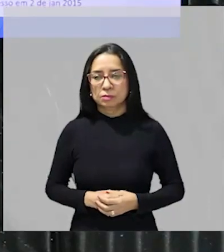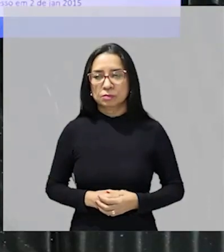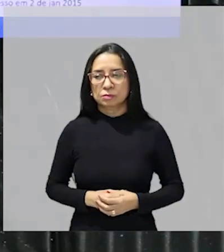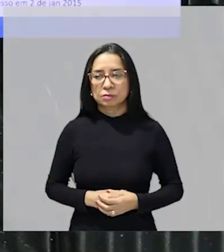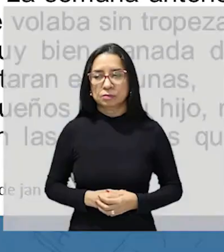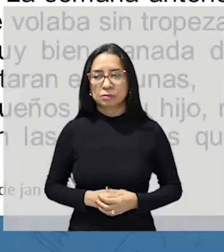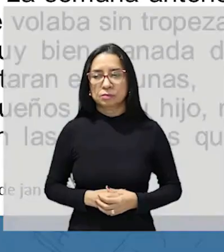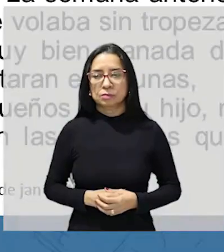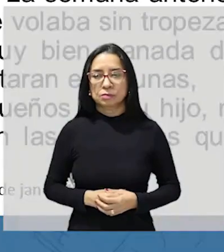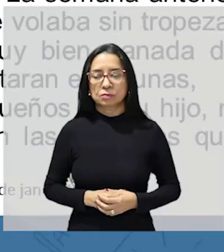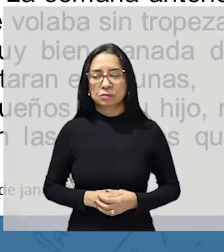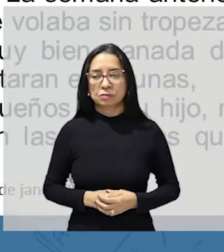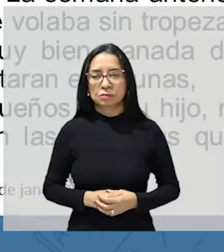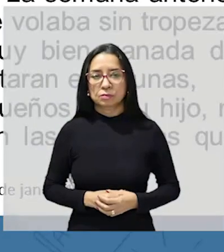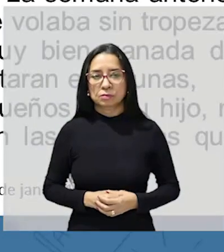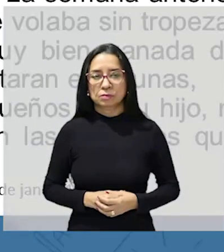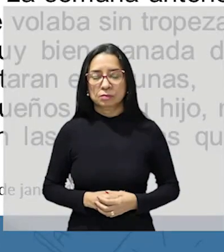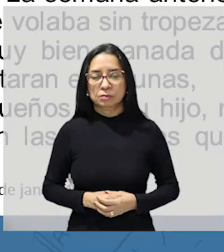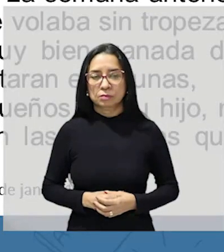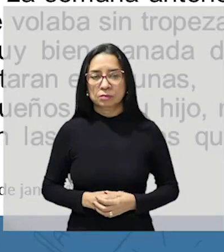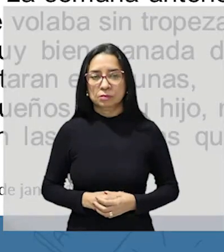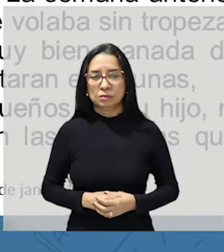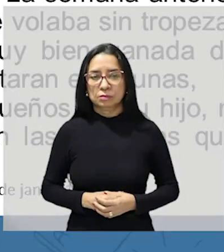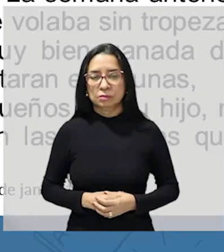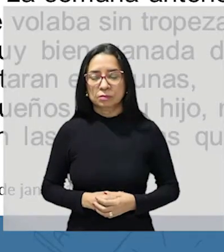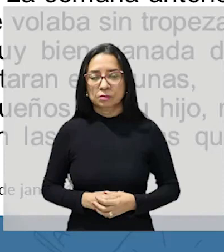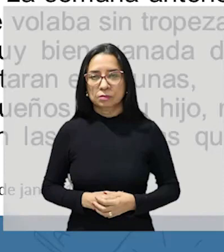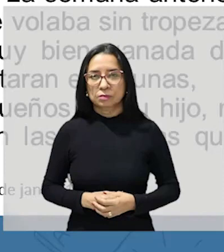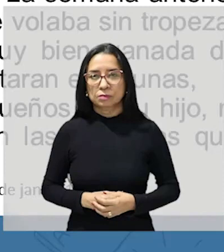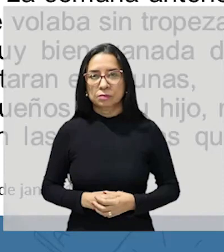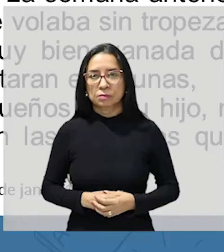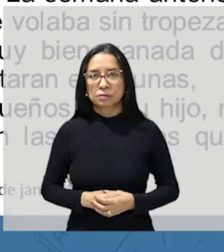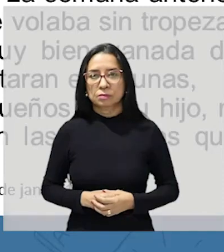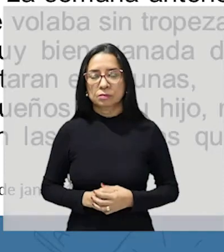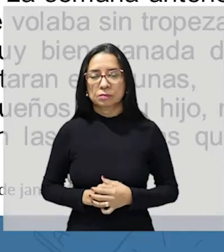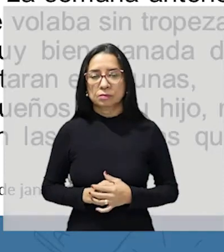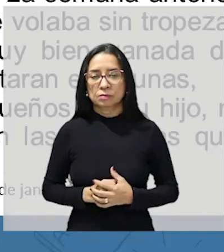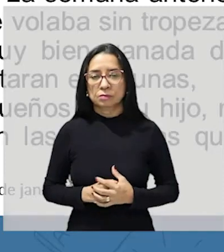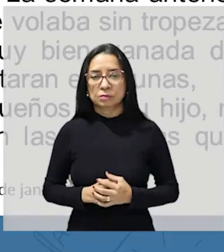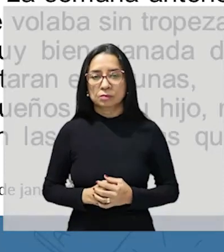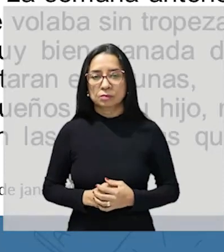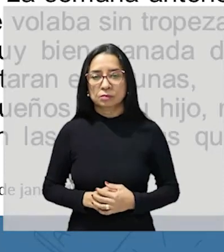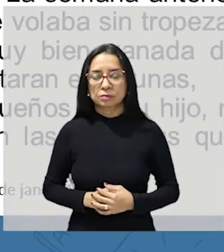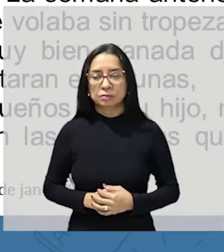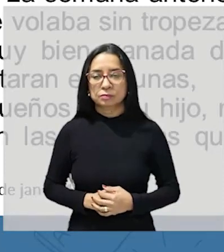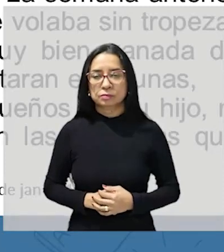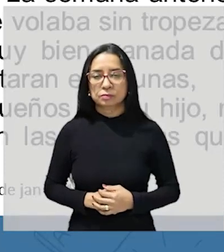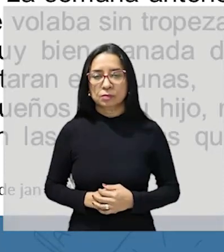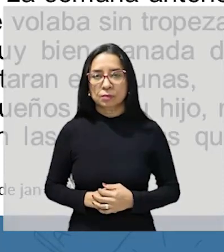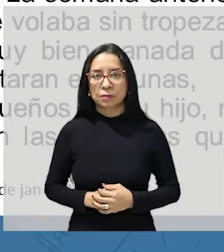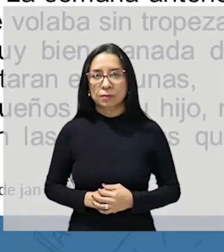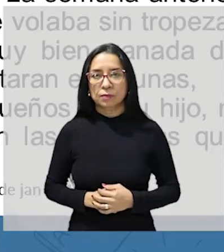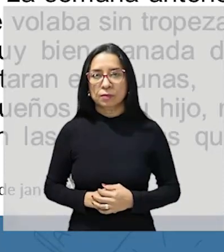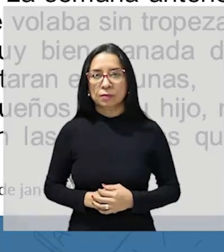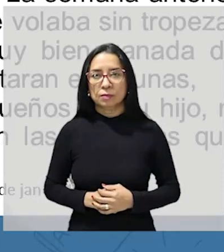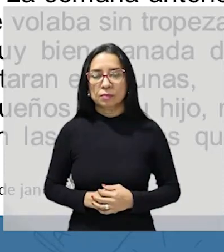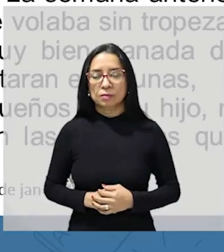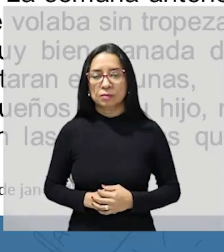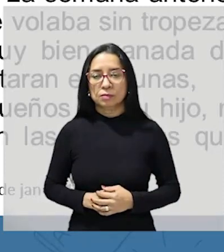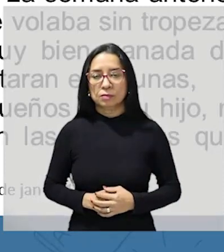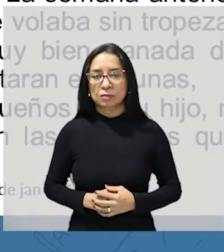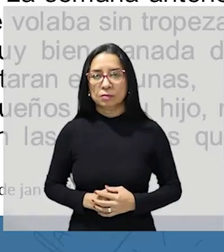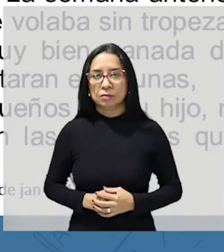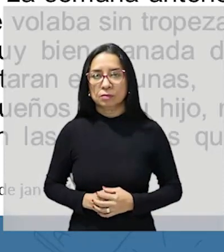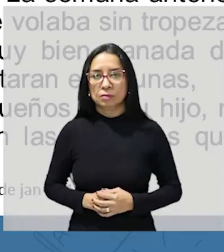y por un instante fue feliz en el sueño. Pero al despertar se sintió por